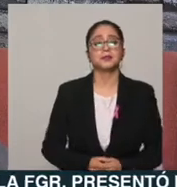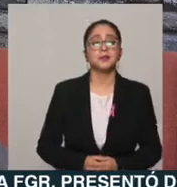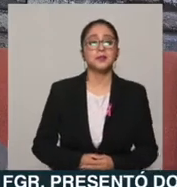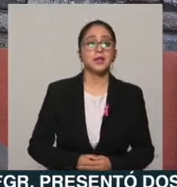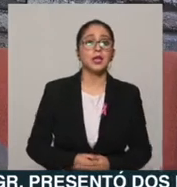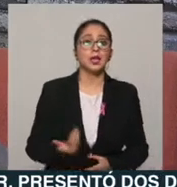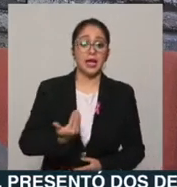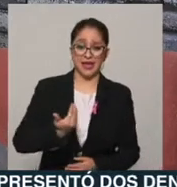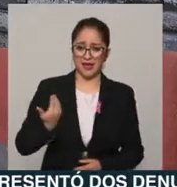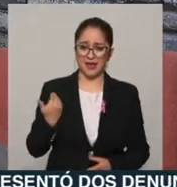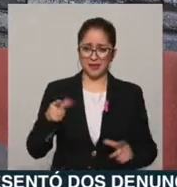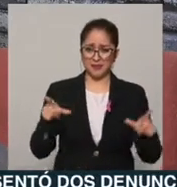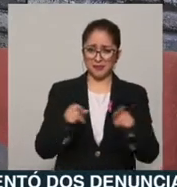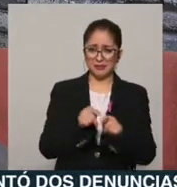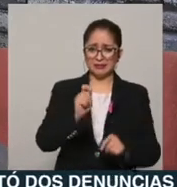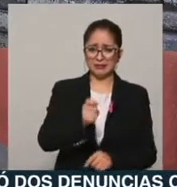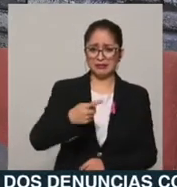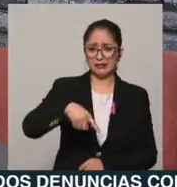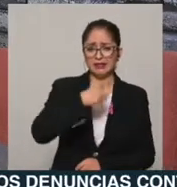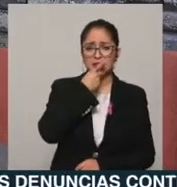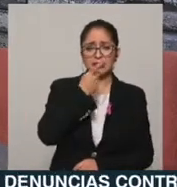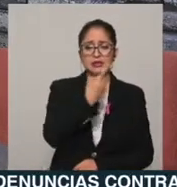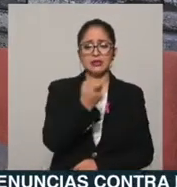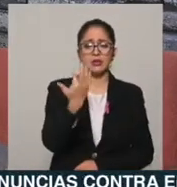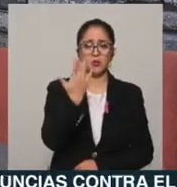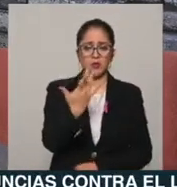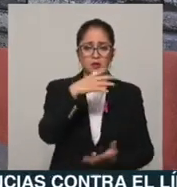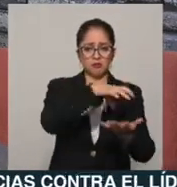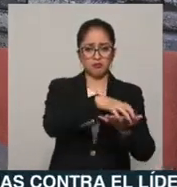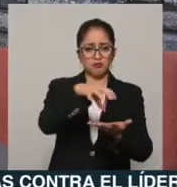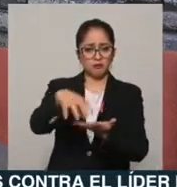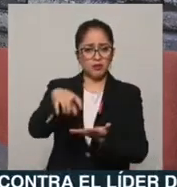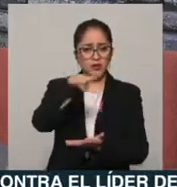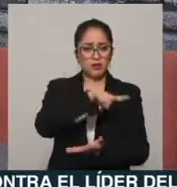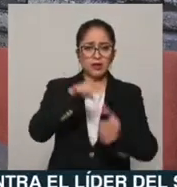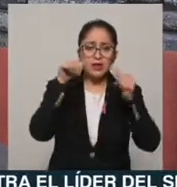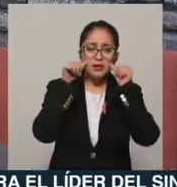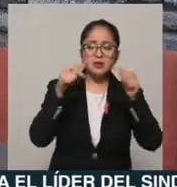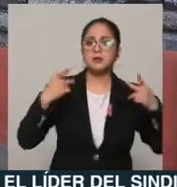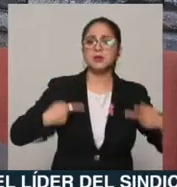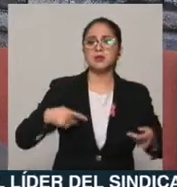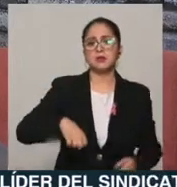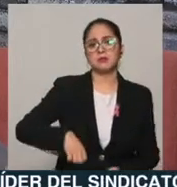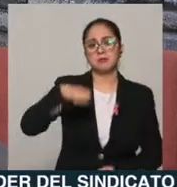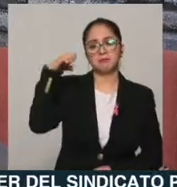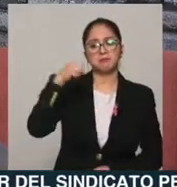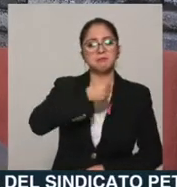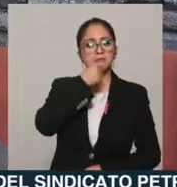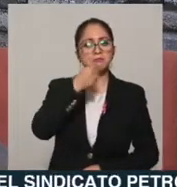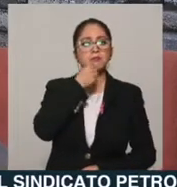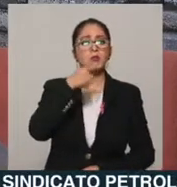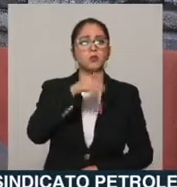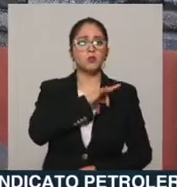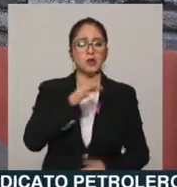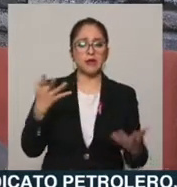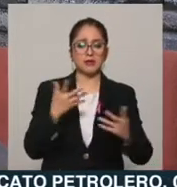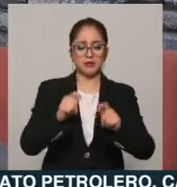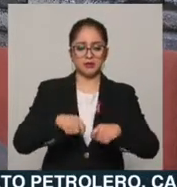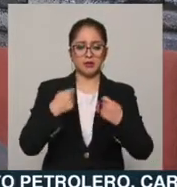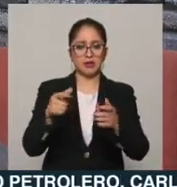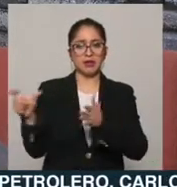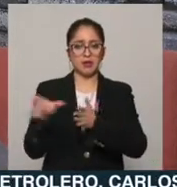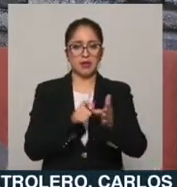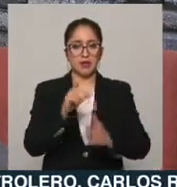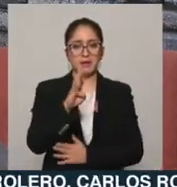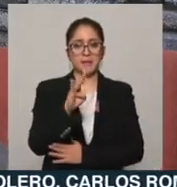En la Ciudad de México existen más de 150 módulos para la atención de las personas adultas mayores, en donde pueden tramitar su tarjeta de bienestar o